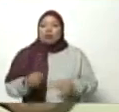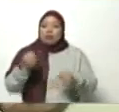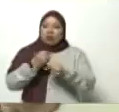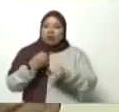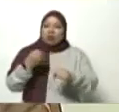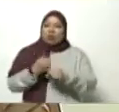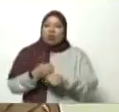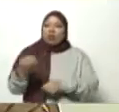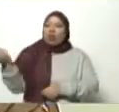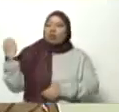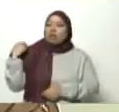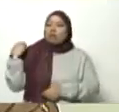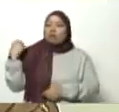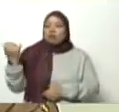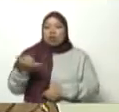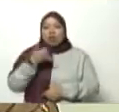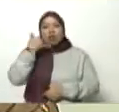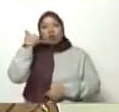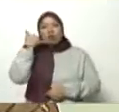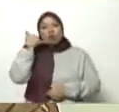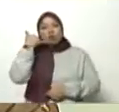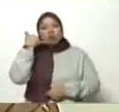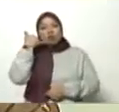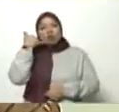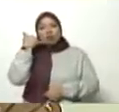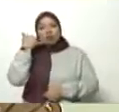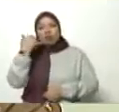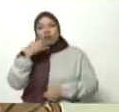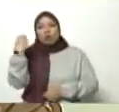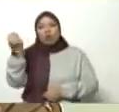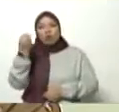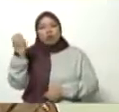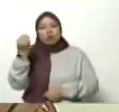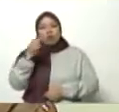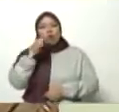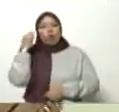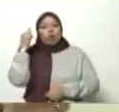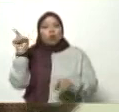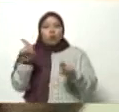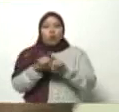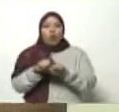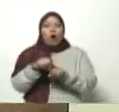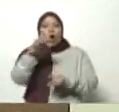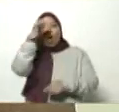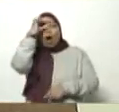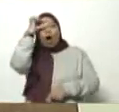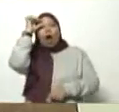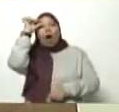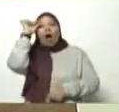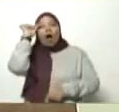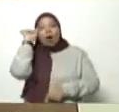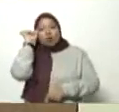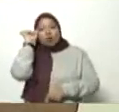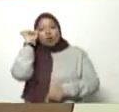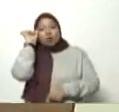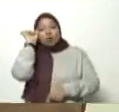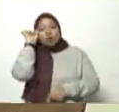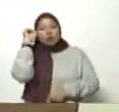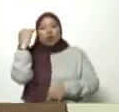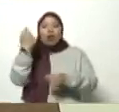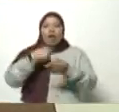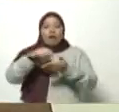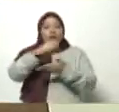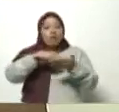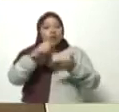una llamada telefónica, Julio Borges lo hizo hace poco en Dominicana, vamos a